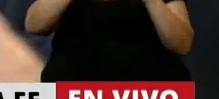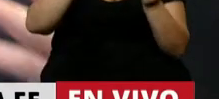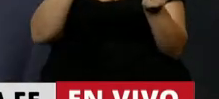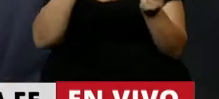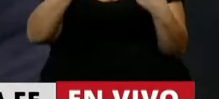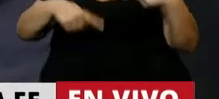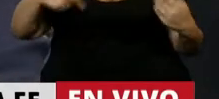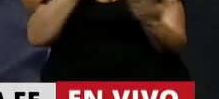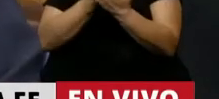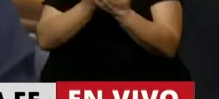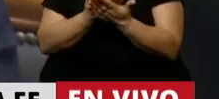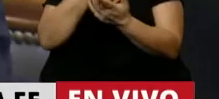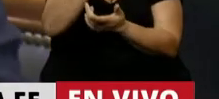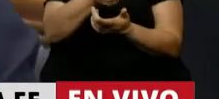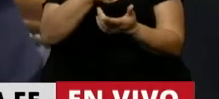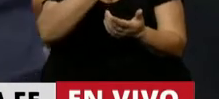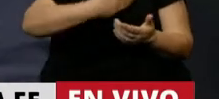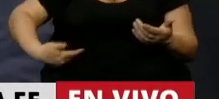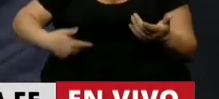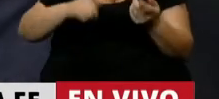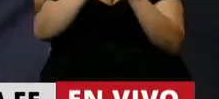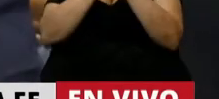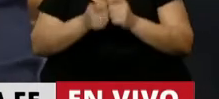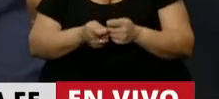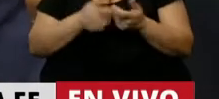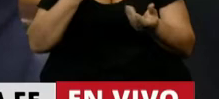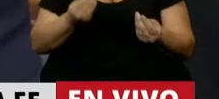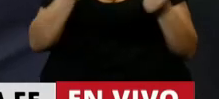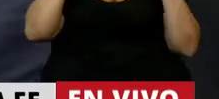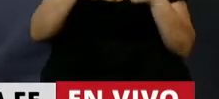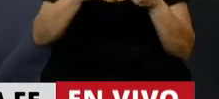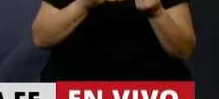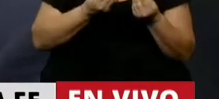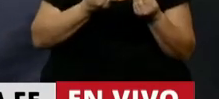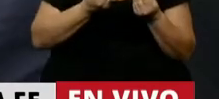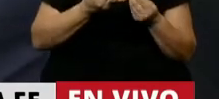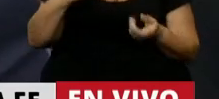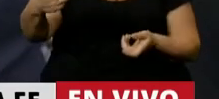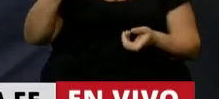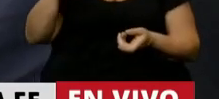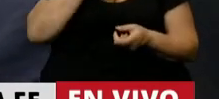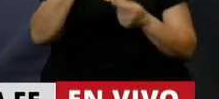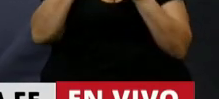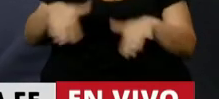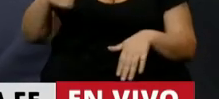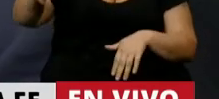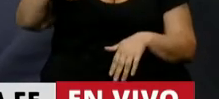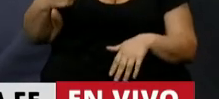alternativas que hemos puesto a disposición del oficialismo en ARA y con el objetivo de que los jubilados no